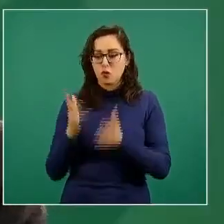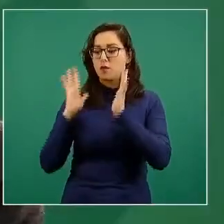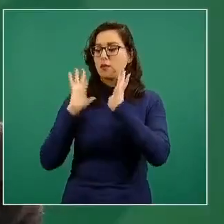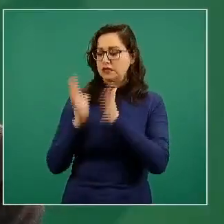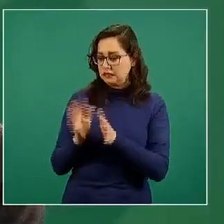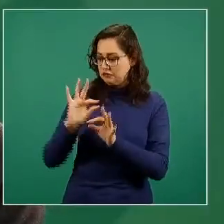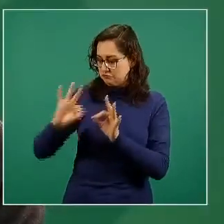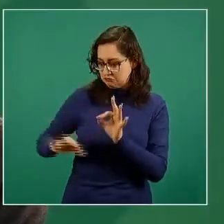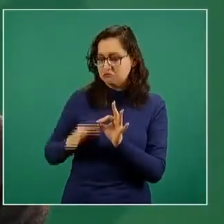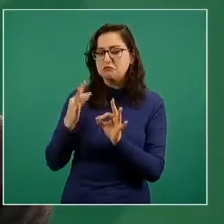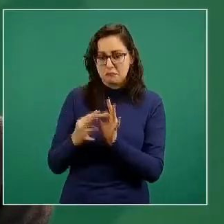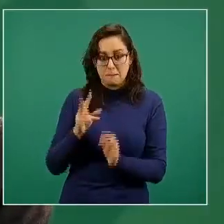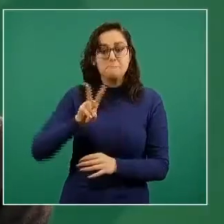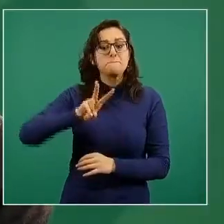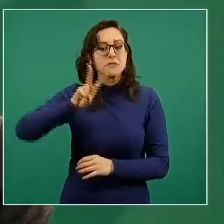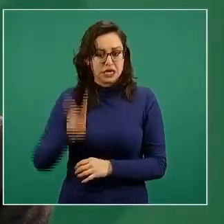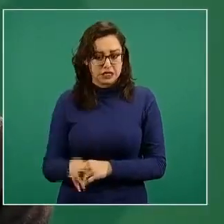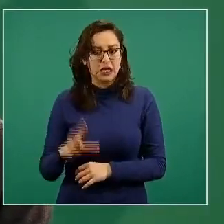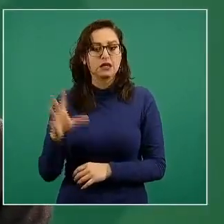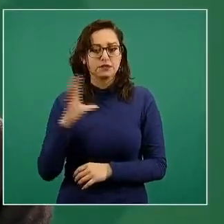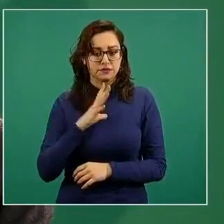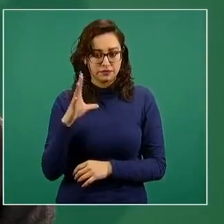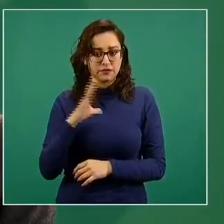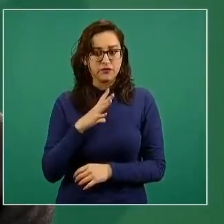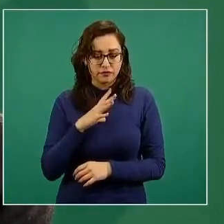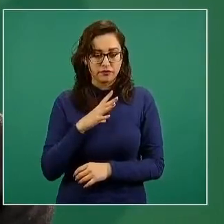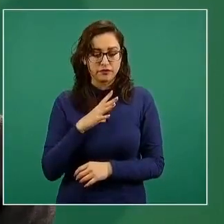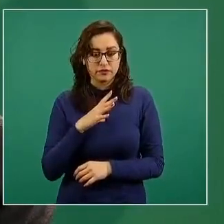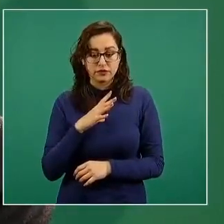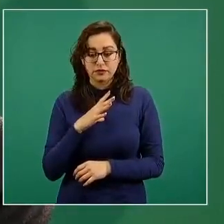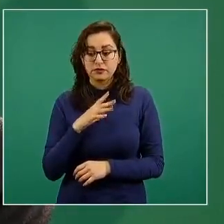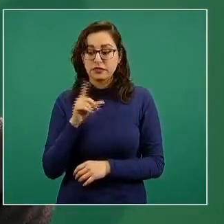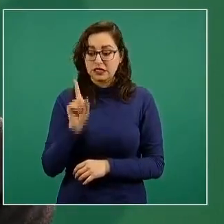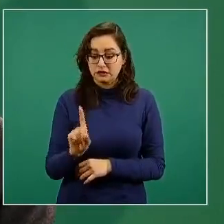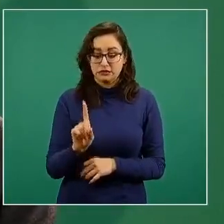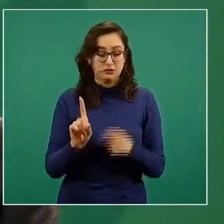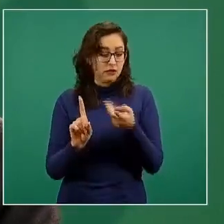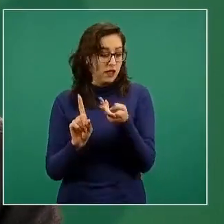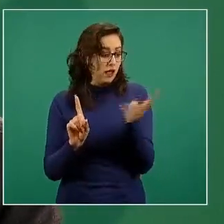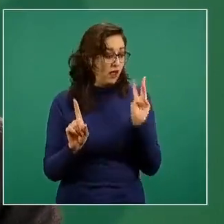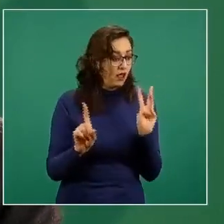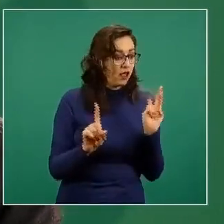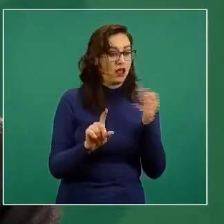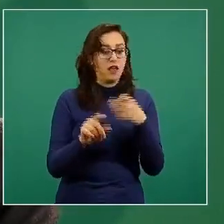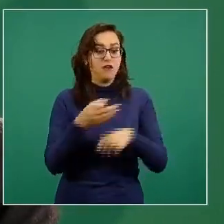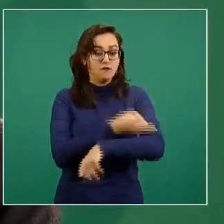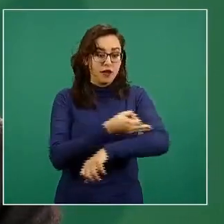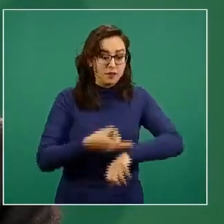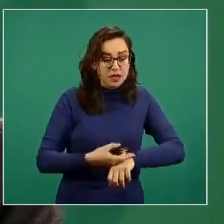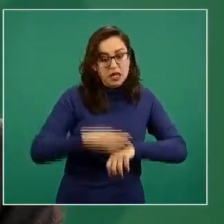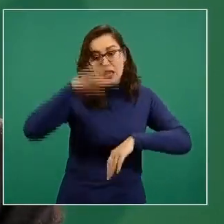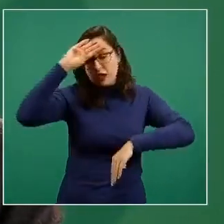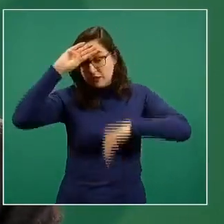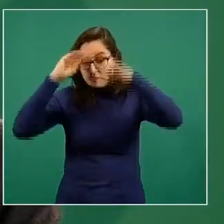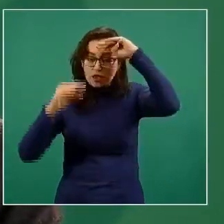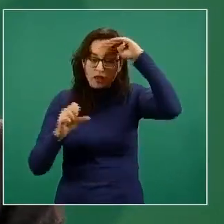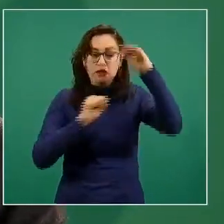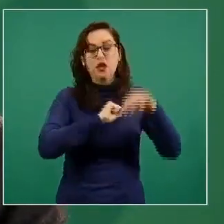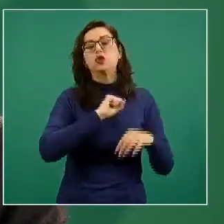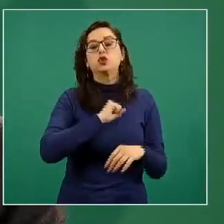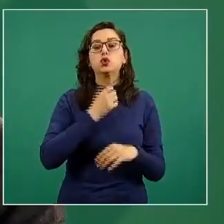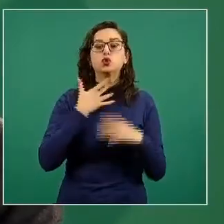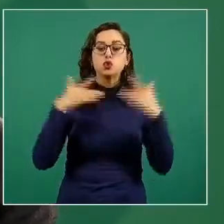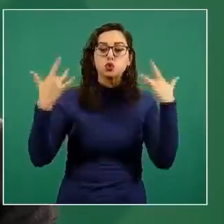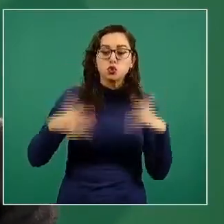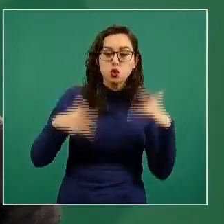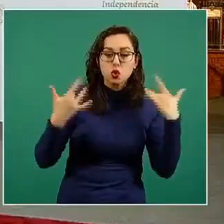es la definición estricta, pero sus familiares presentan fiebre, tos, dolor de cabeza, dolor de